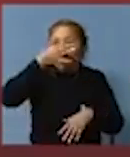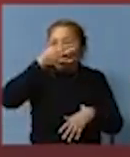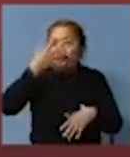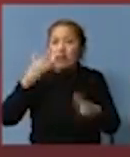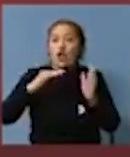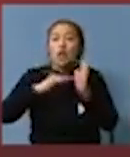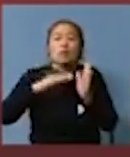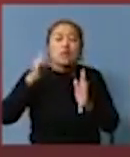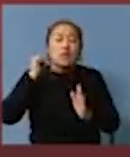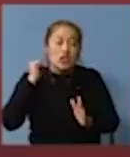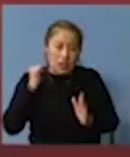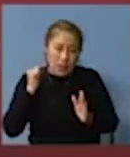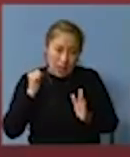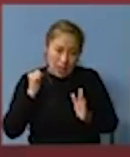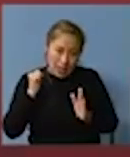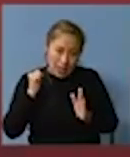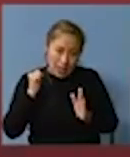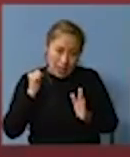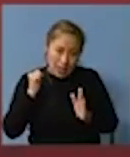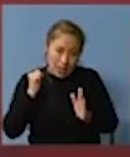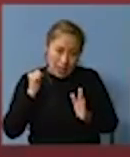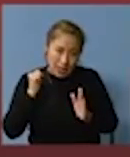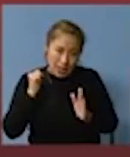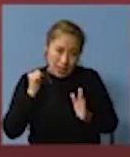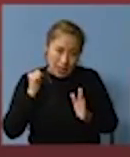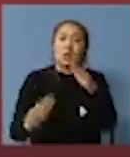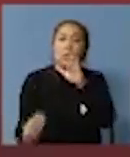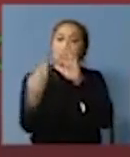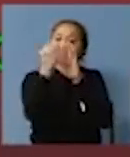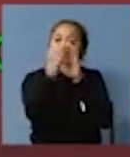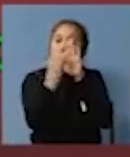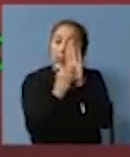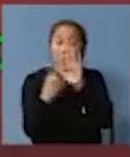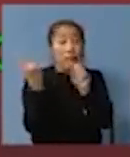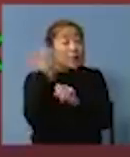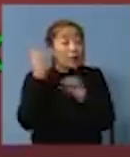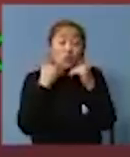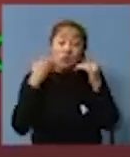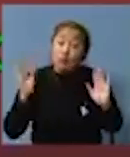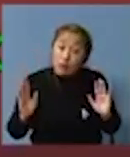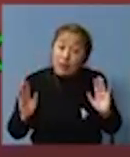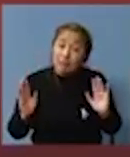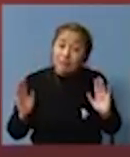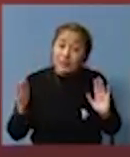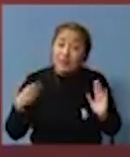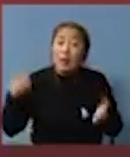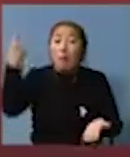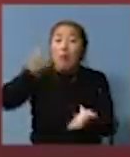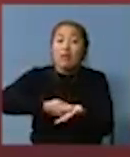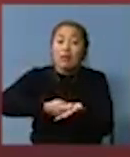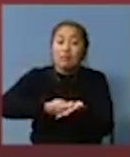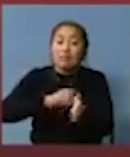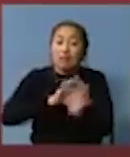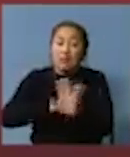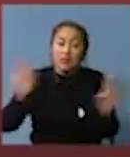millones. 25 millones para integrar la lista. Si va en primer término, no importa, mientras que ponga la plata. La